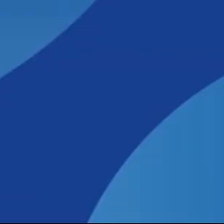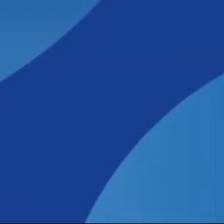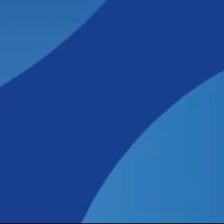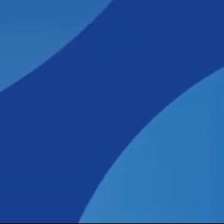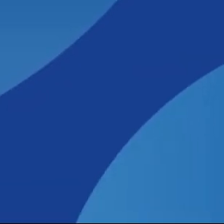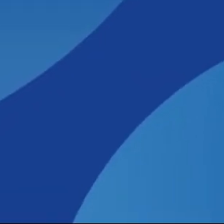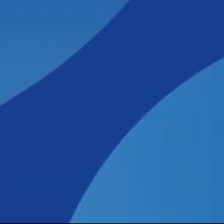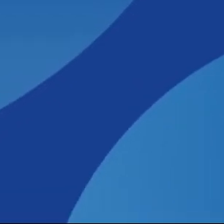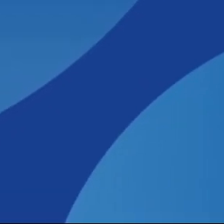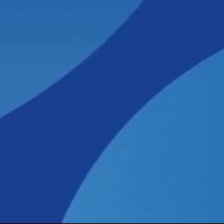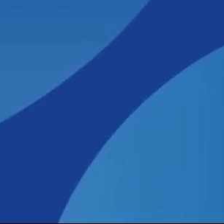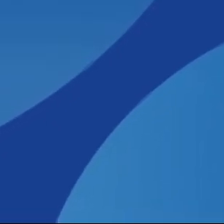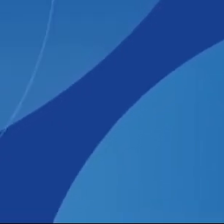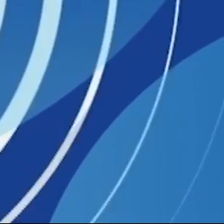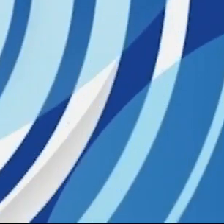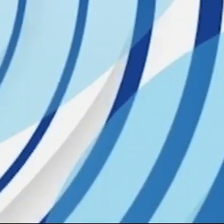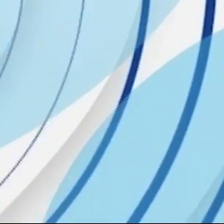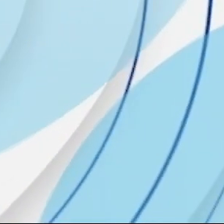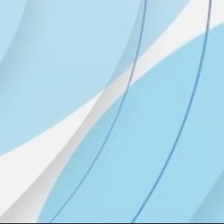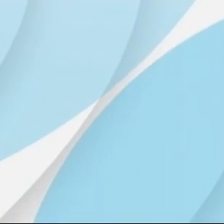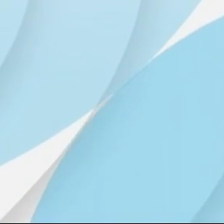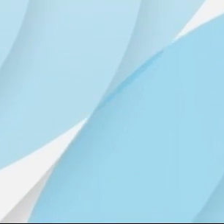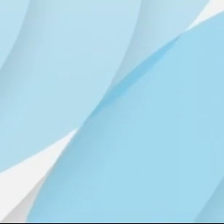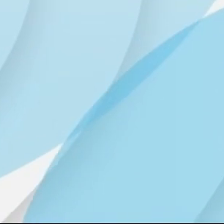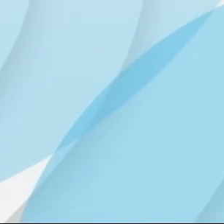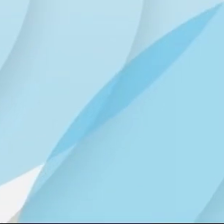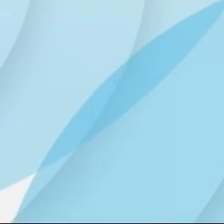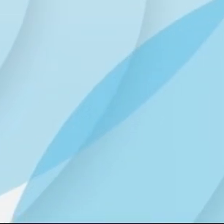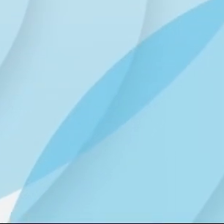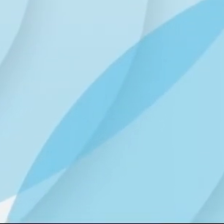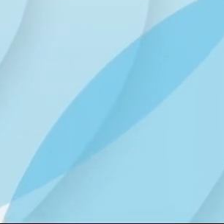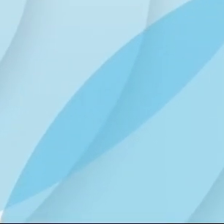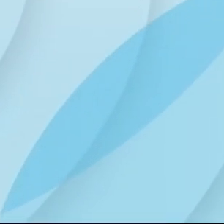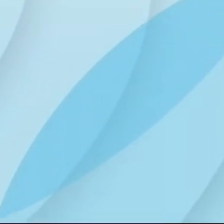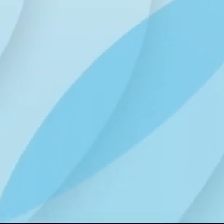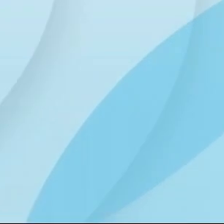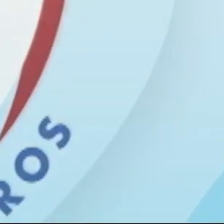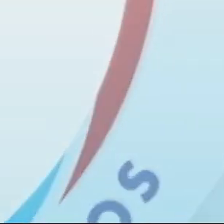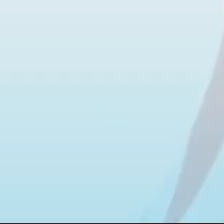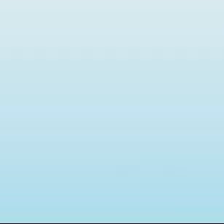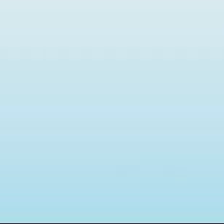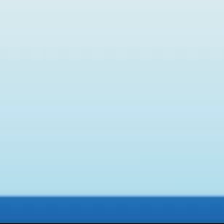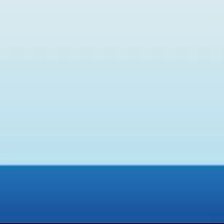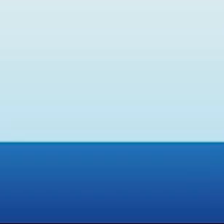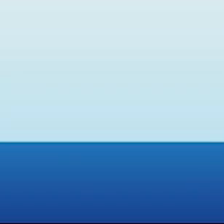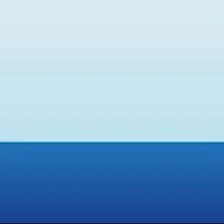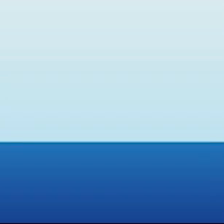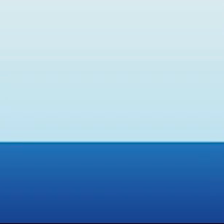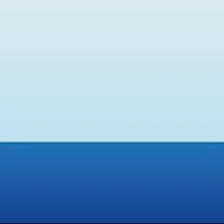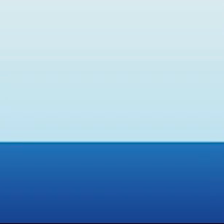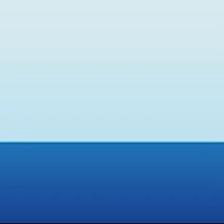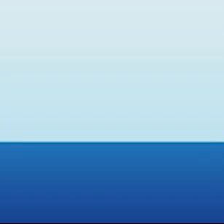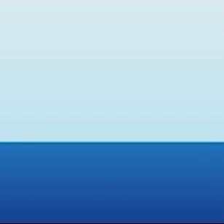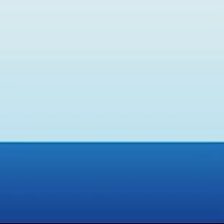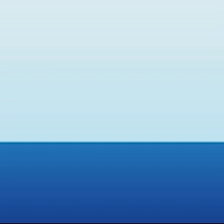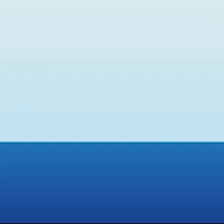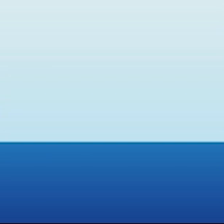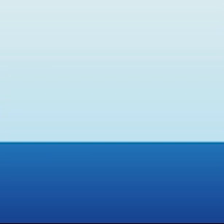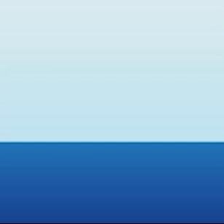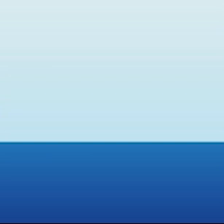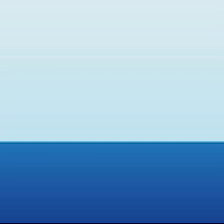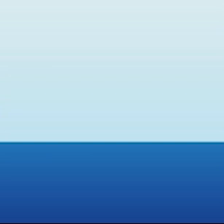con el medio ambiente. Tiene buenos plazos y la garantía es flexible. Mira, tiene una